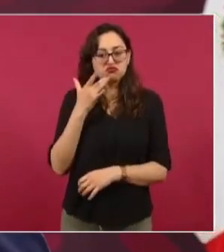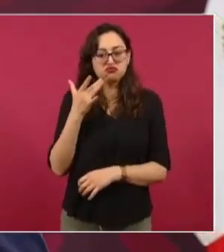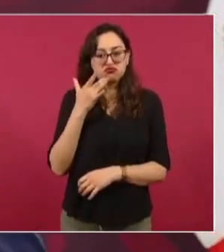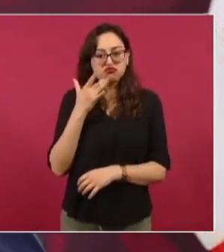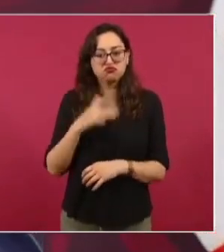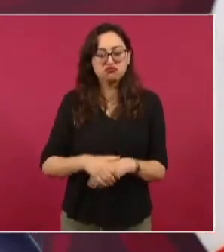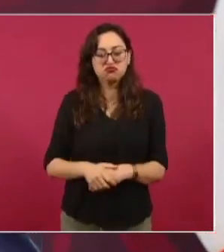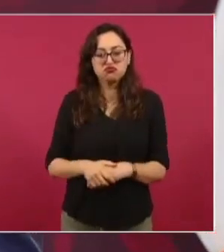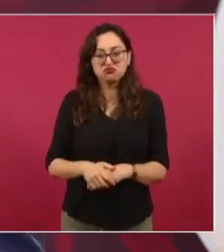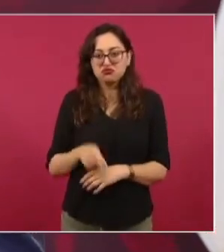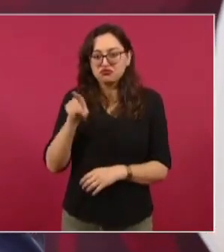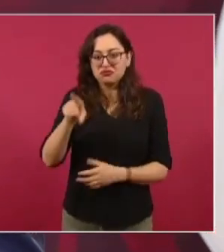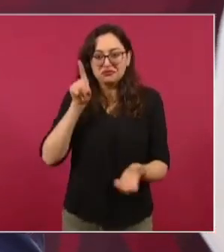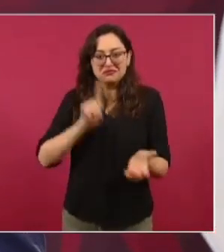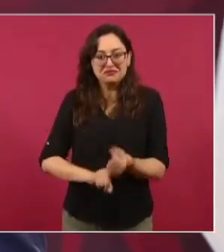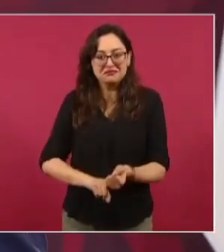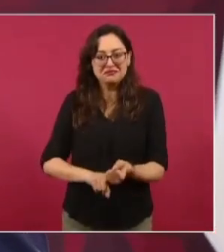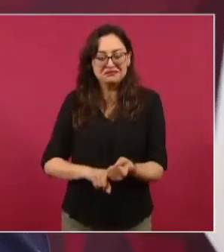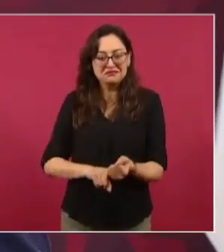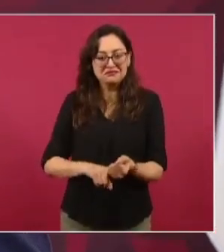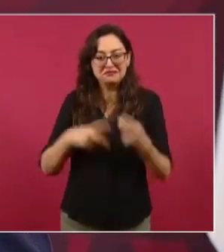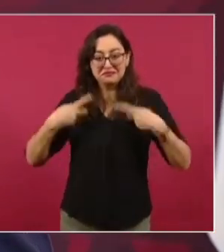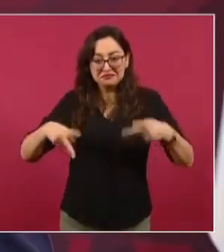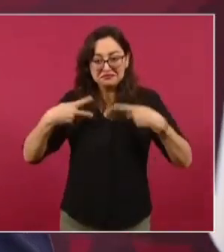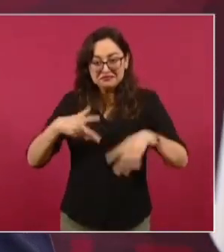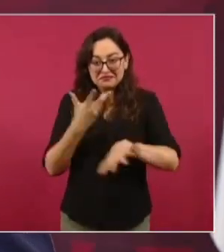cuantos estadounidenses se va a encontrar